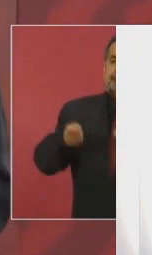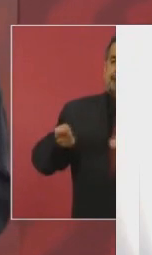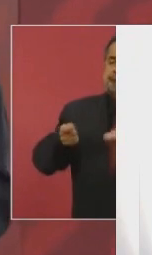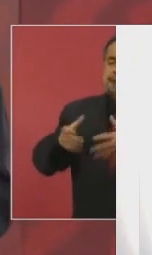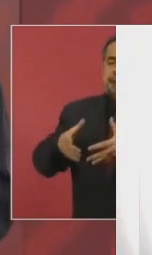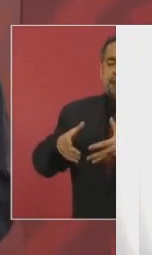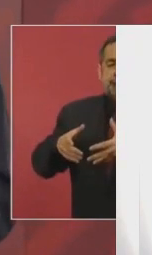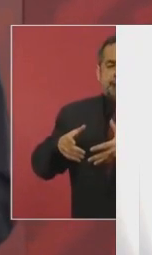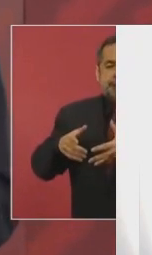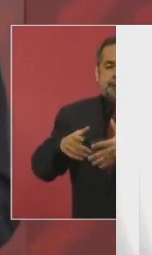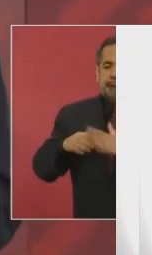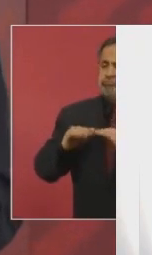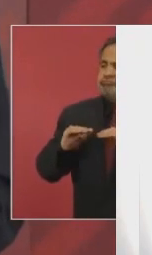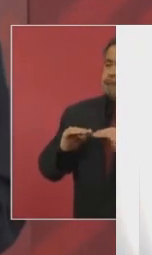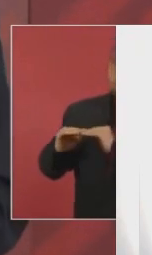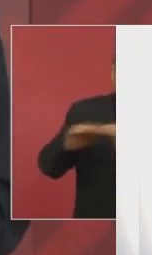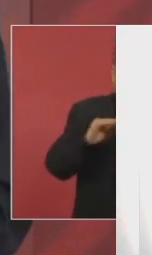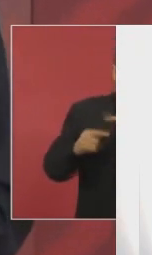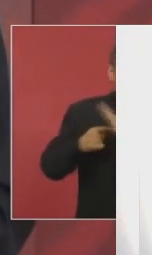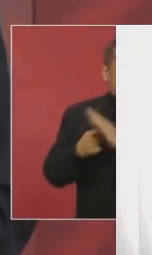un país hegemónico